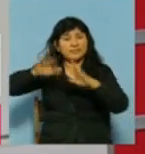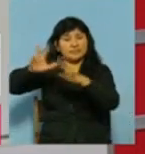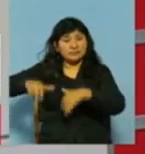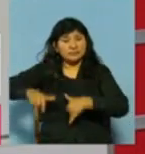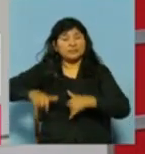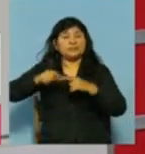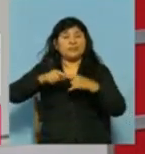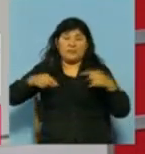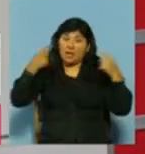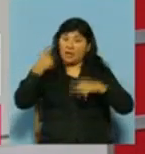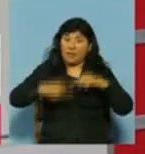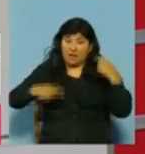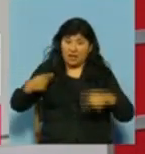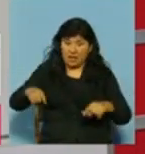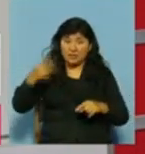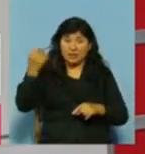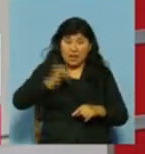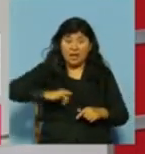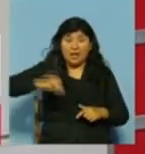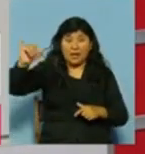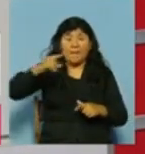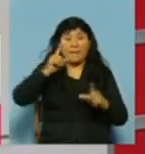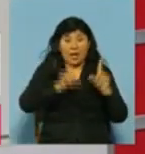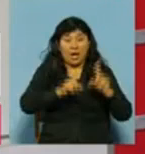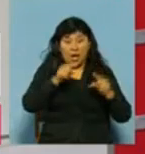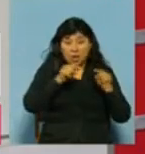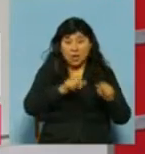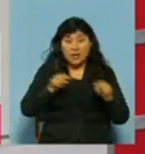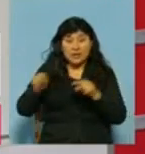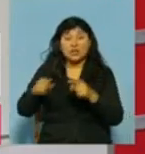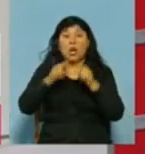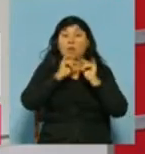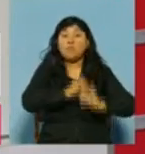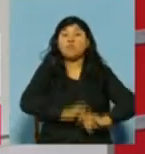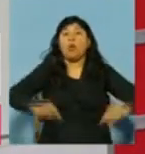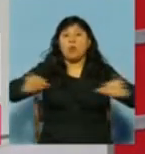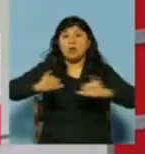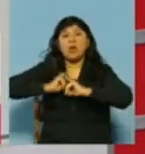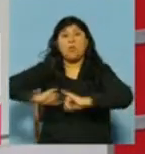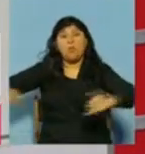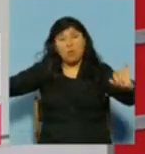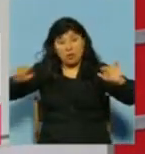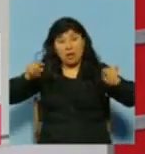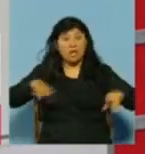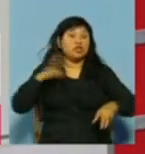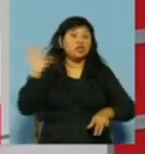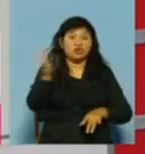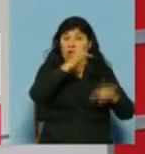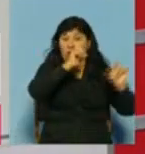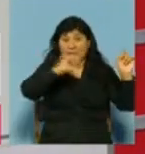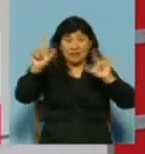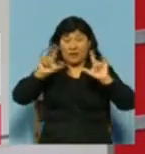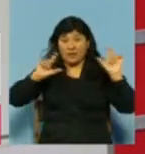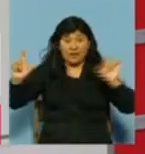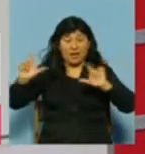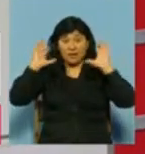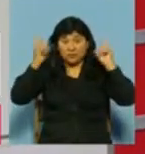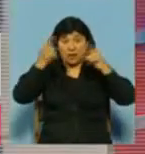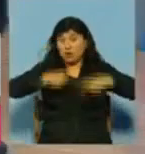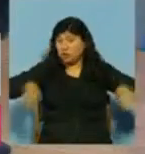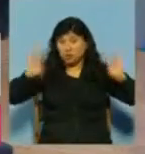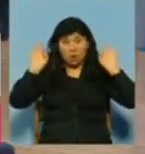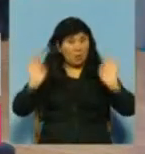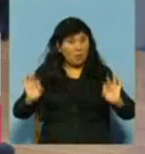diferentes organismos, en casos que se han hecho público en todos los medios, ¿no? Y realmente resulta llamativo a esta altura